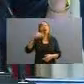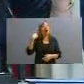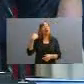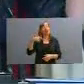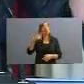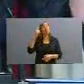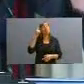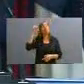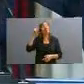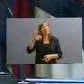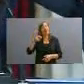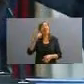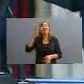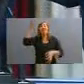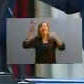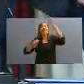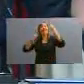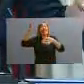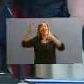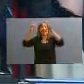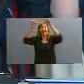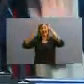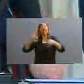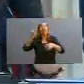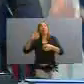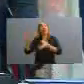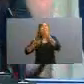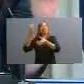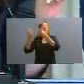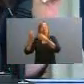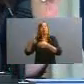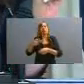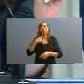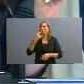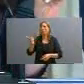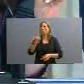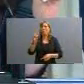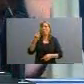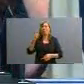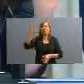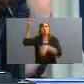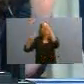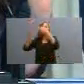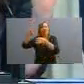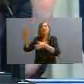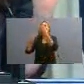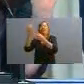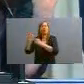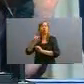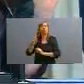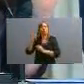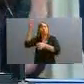pensado que la balanza de la justicia también se incendiaba. Y yo dije, no, porque la justicia nunca se